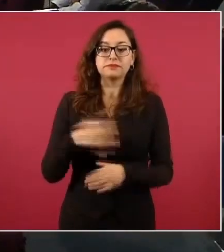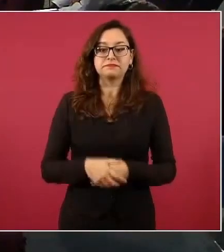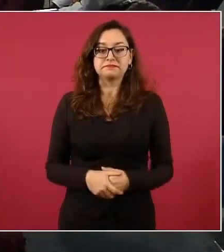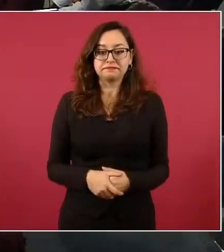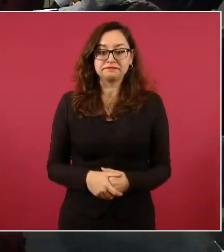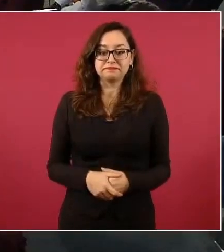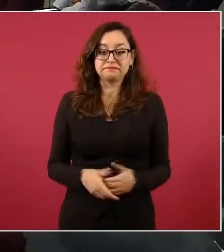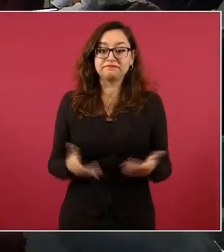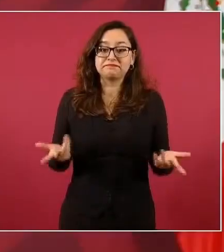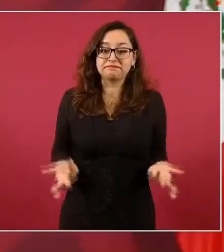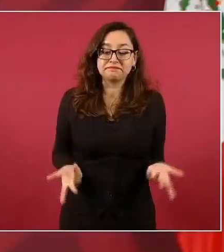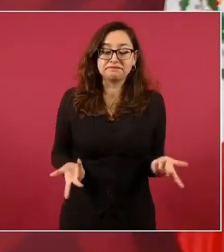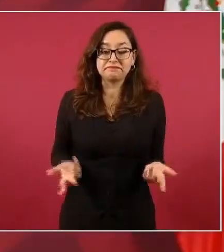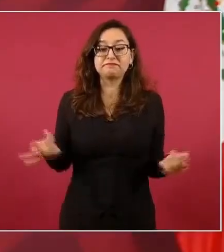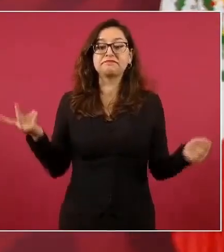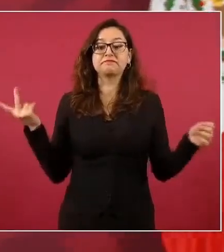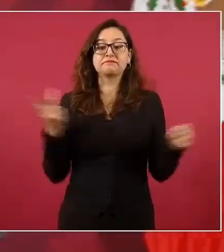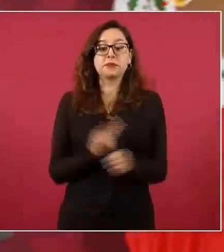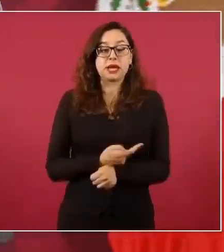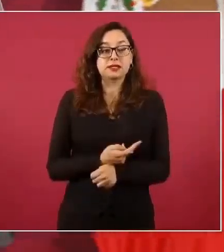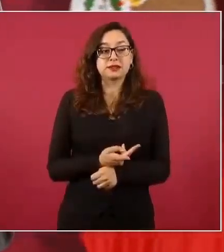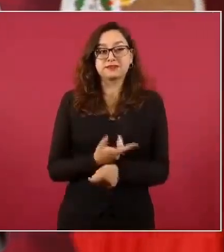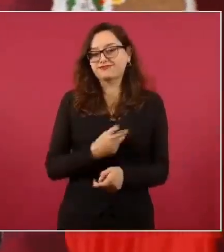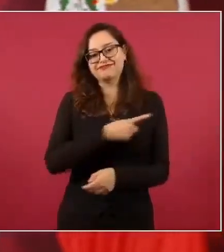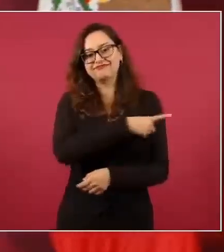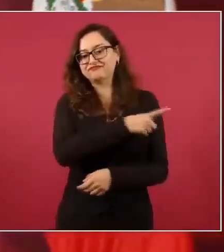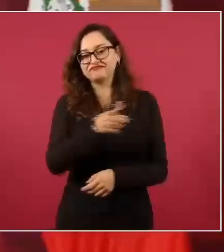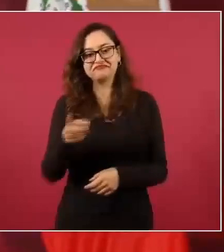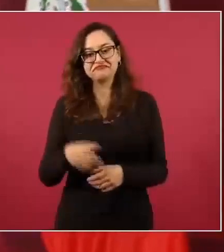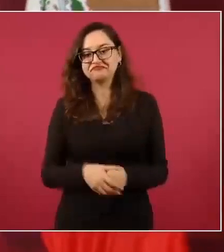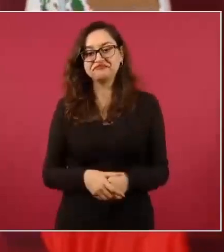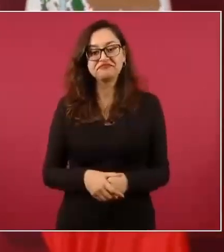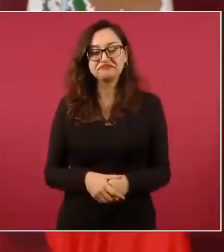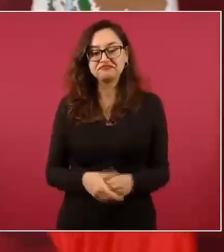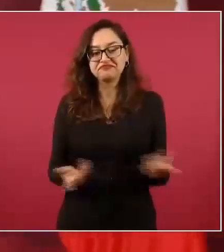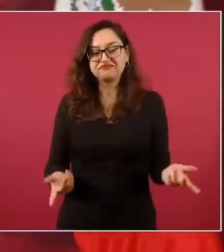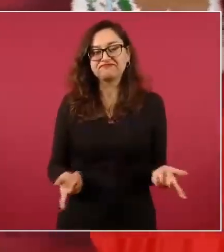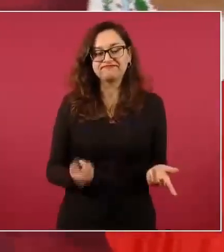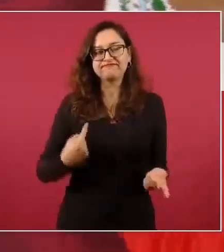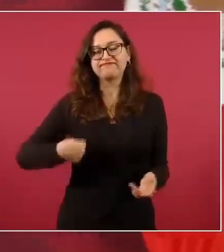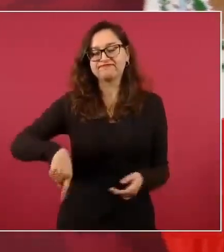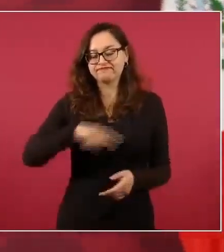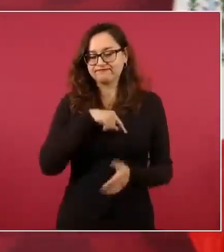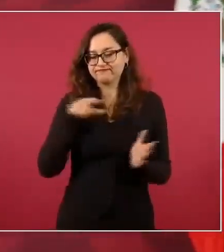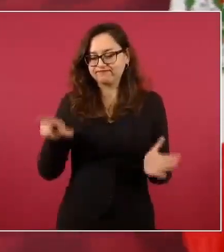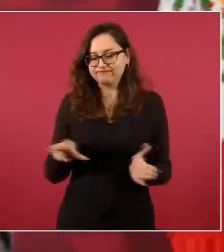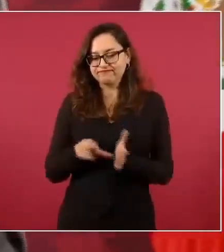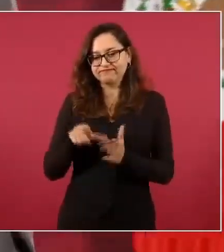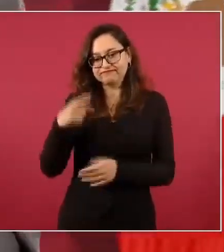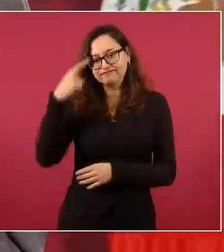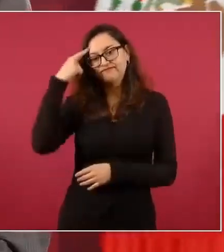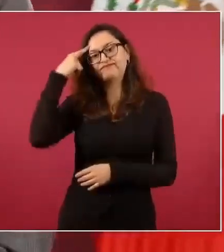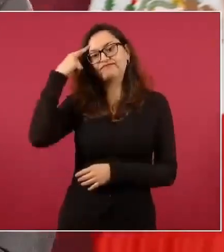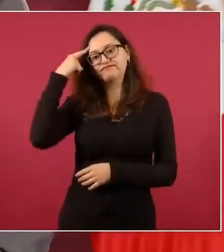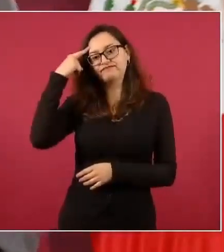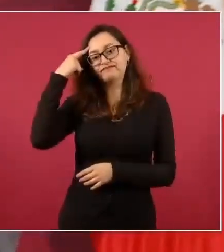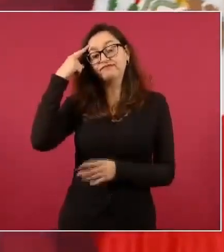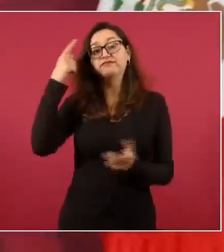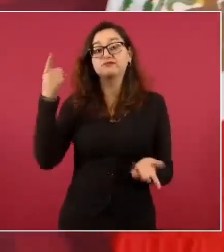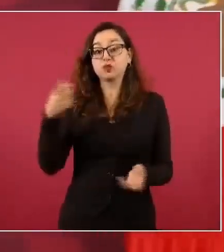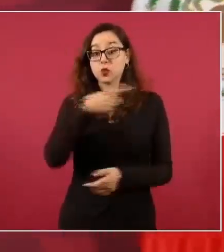¿Cuál es la enseñanza en todo esto? que cuando se vaya a votar por el